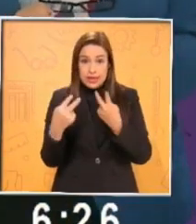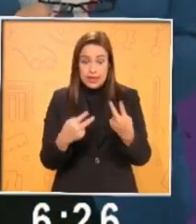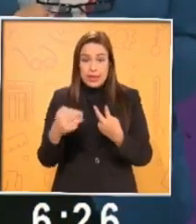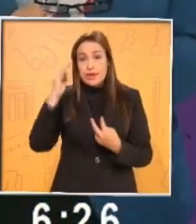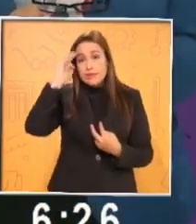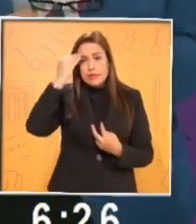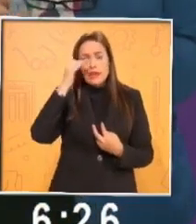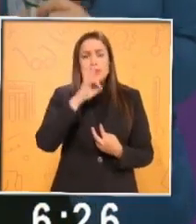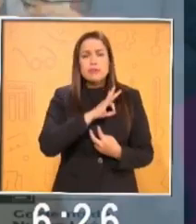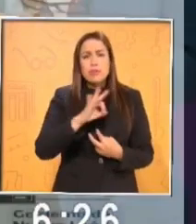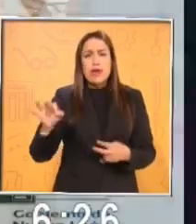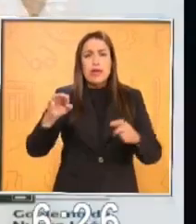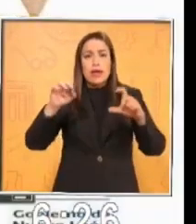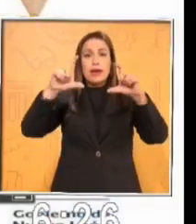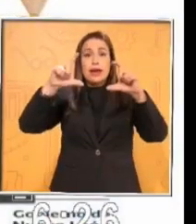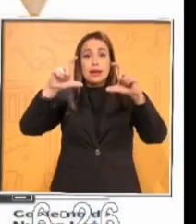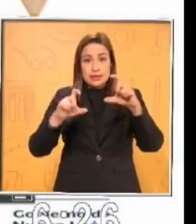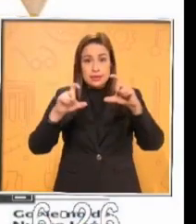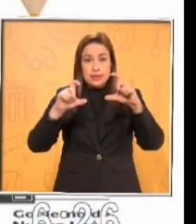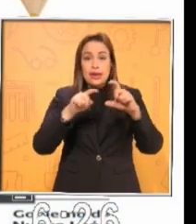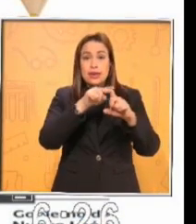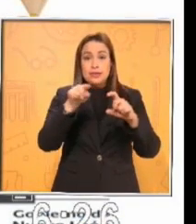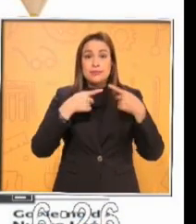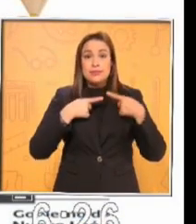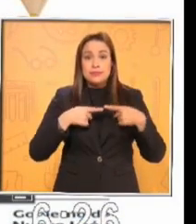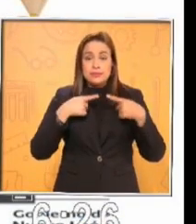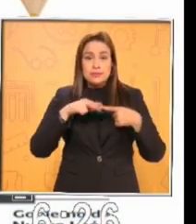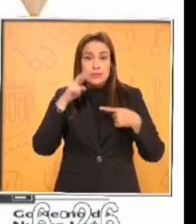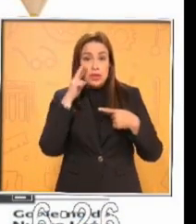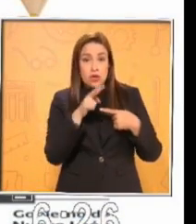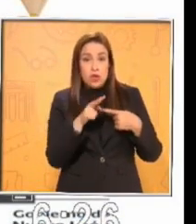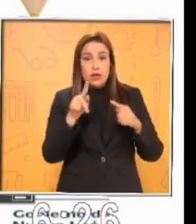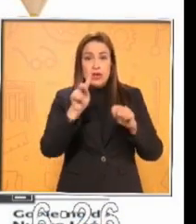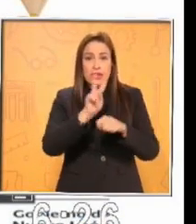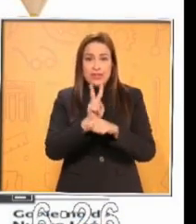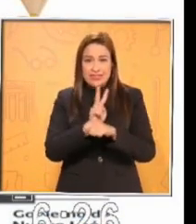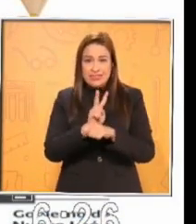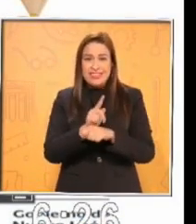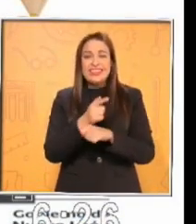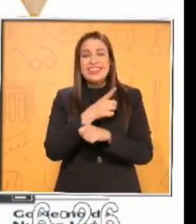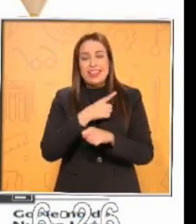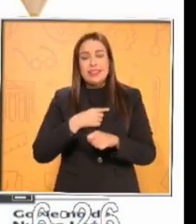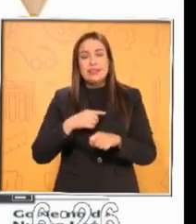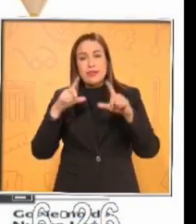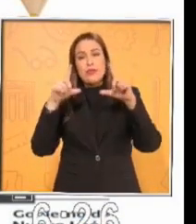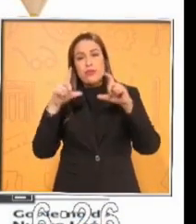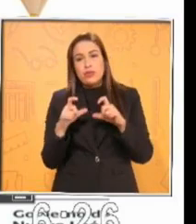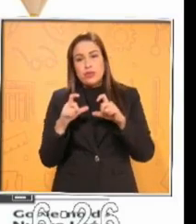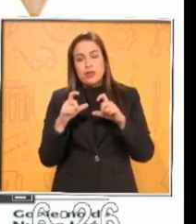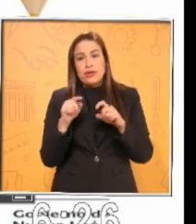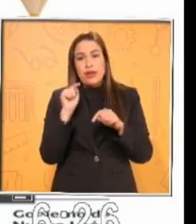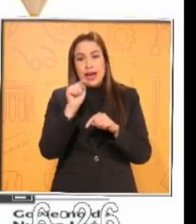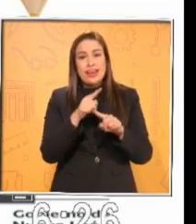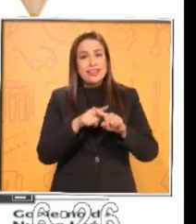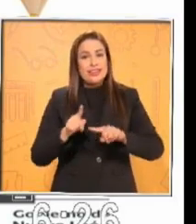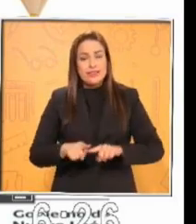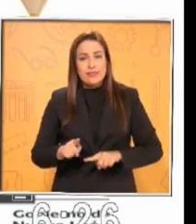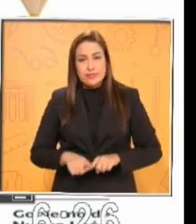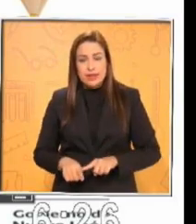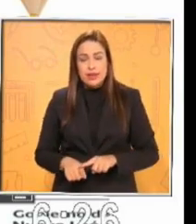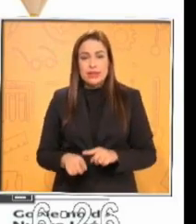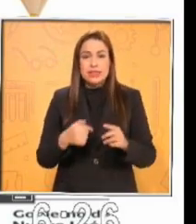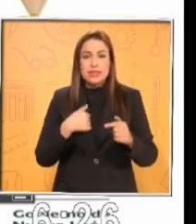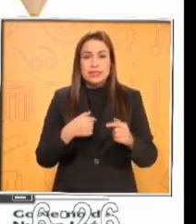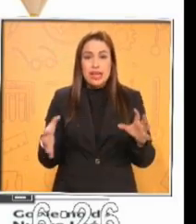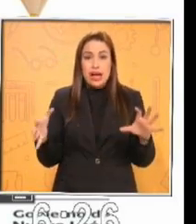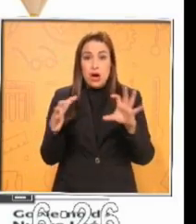de pantalla. Los que nos están viendo por televisión, pues hay que tomar una fotografía. Son distintos tipos de conectores que